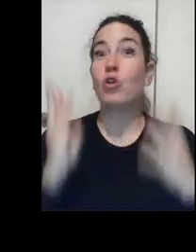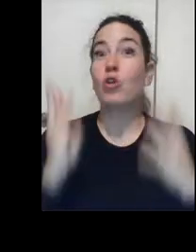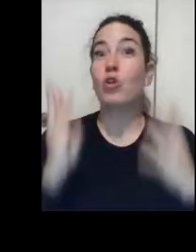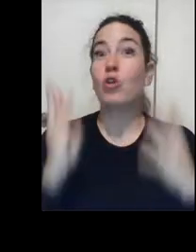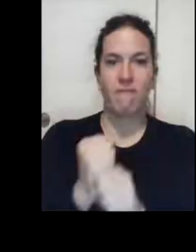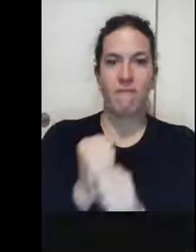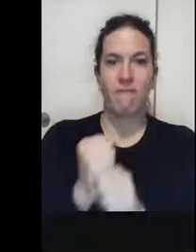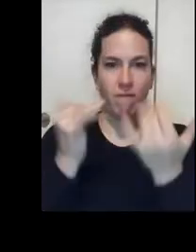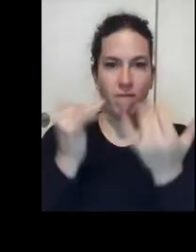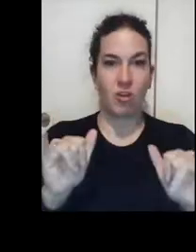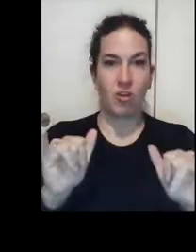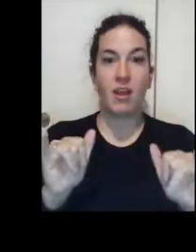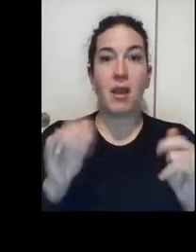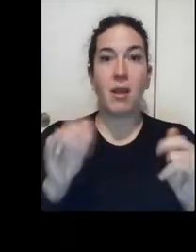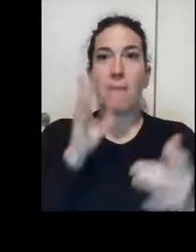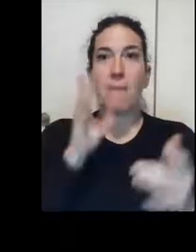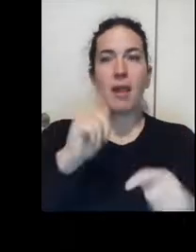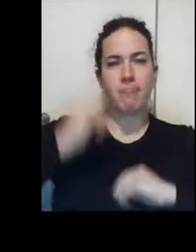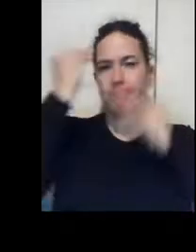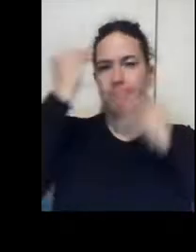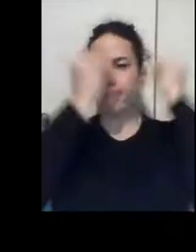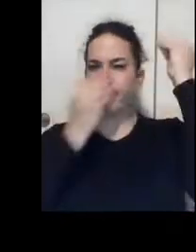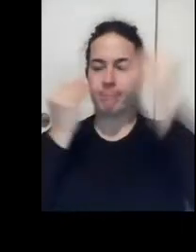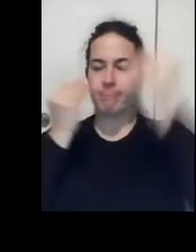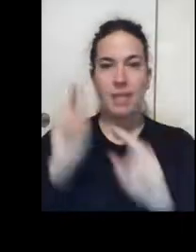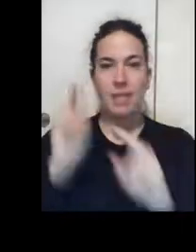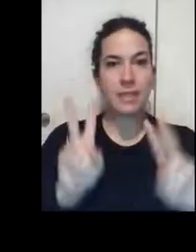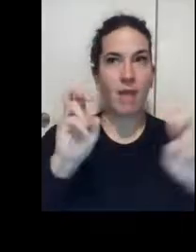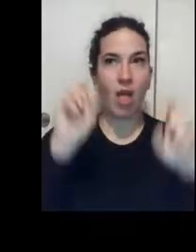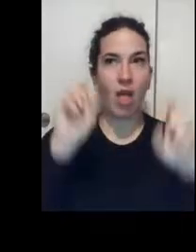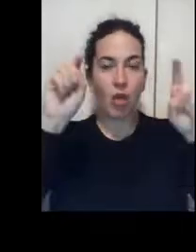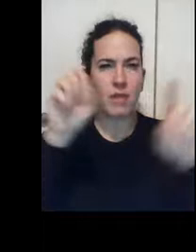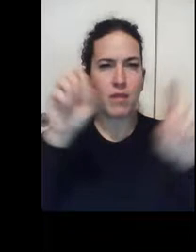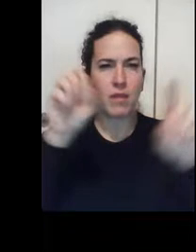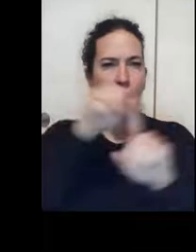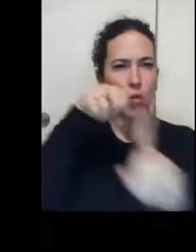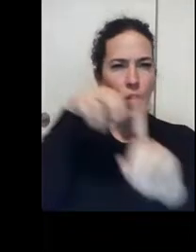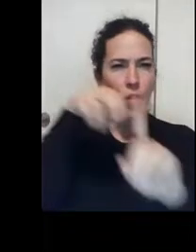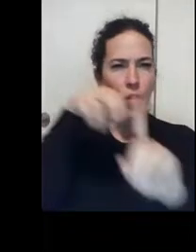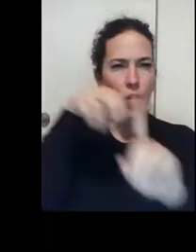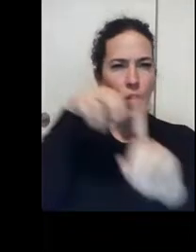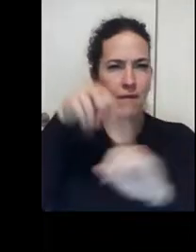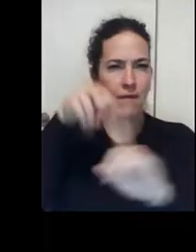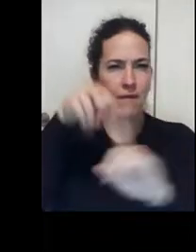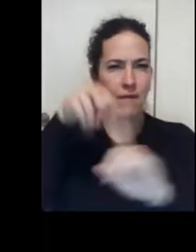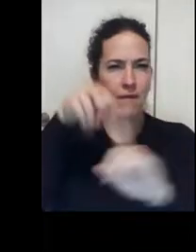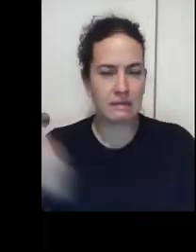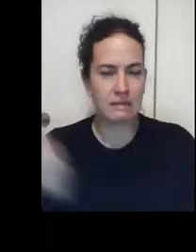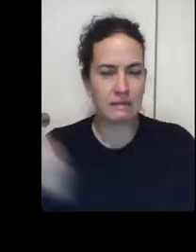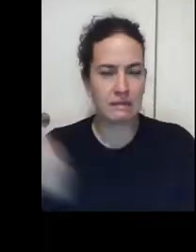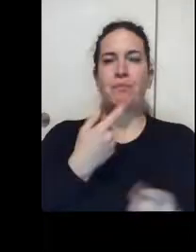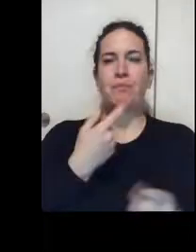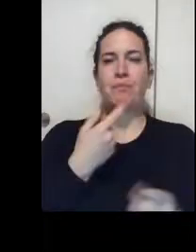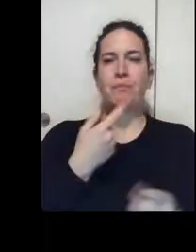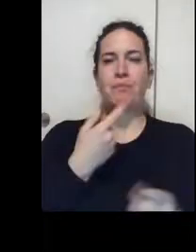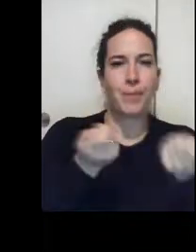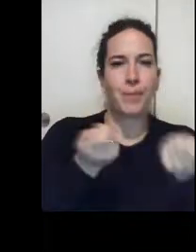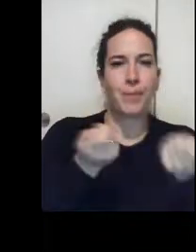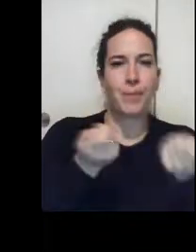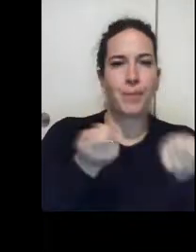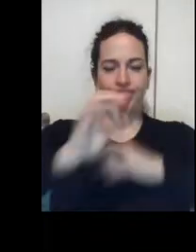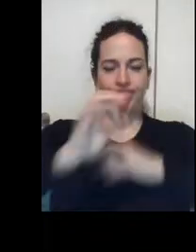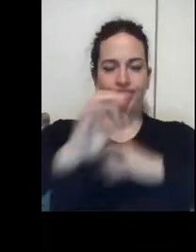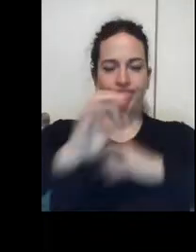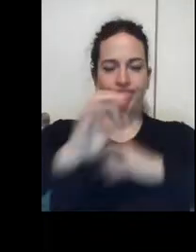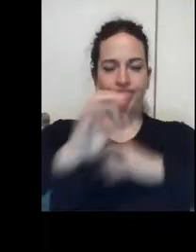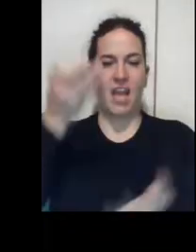reflexionar sobre la docencia en general, ¿no? Desde distintos puntos de vista, coordinadores, evaluación, la propia